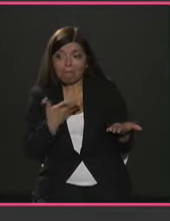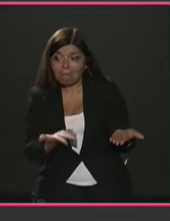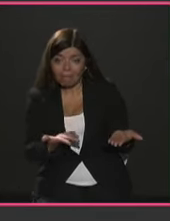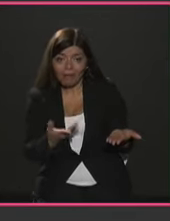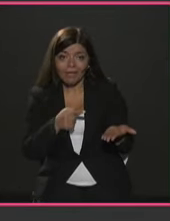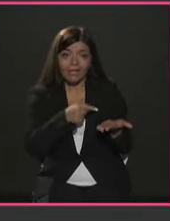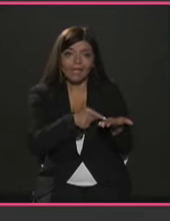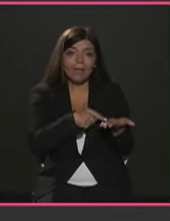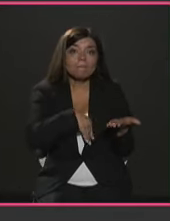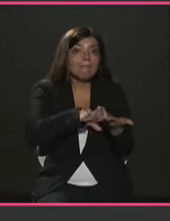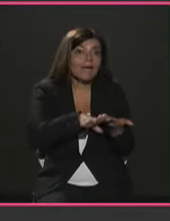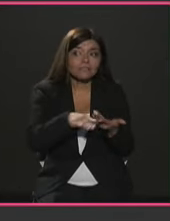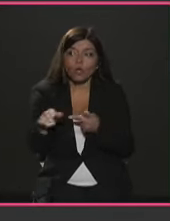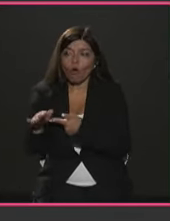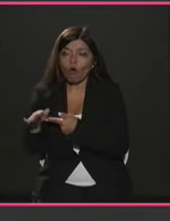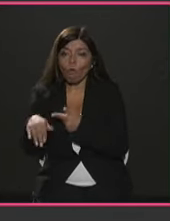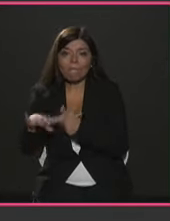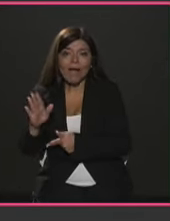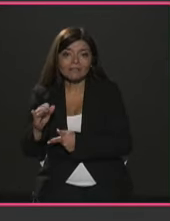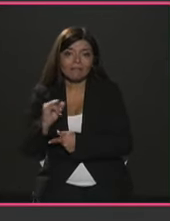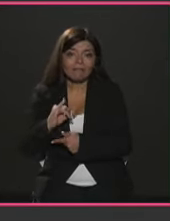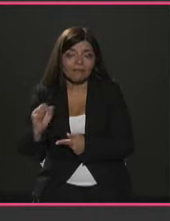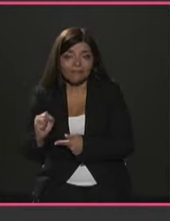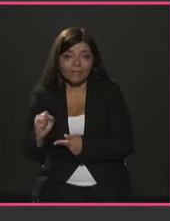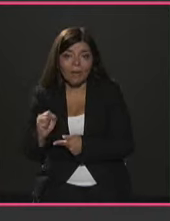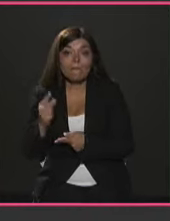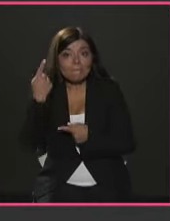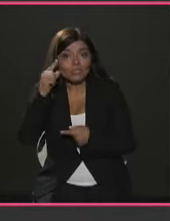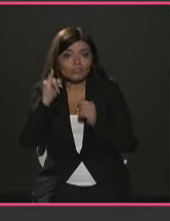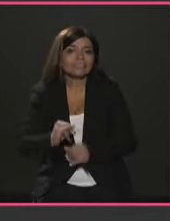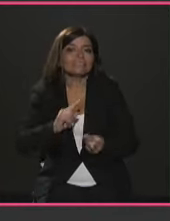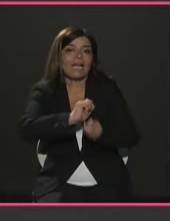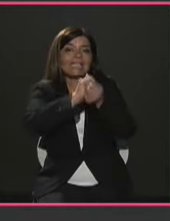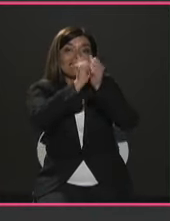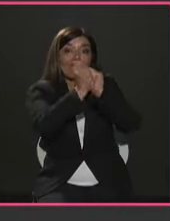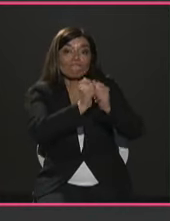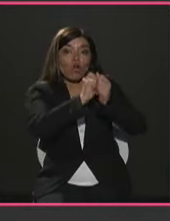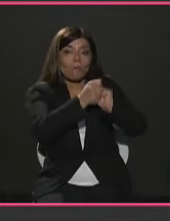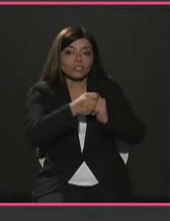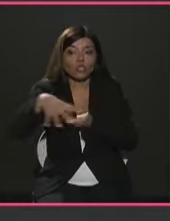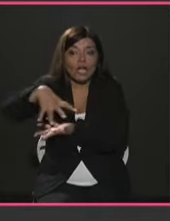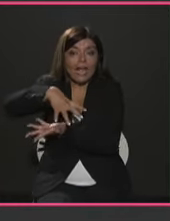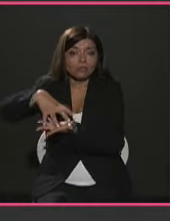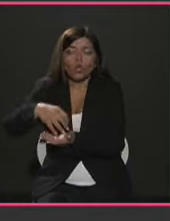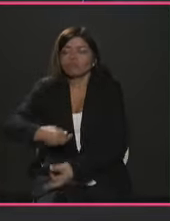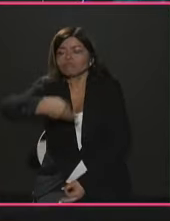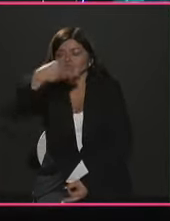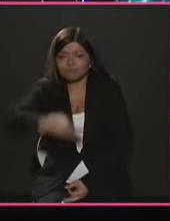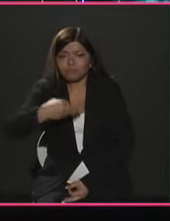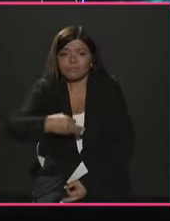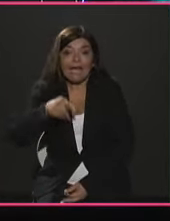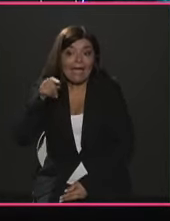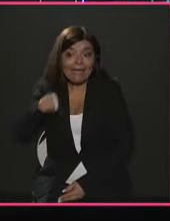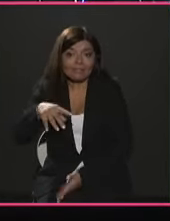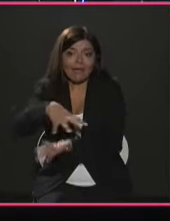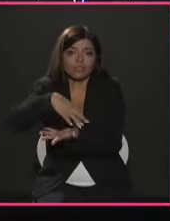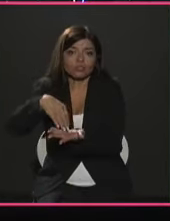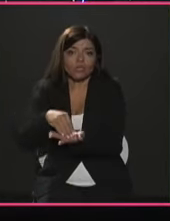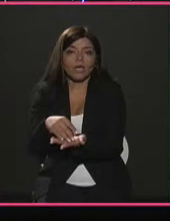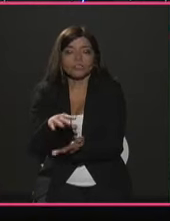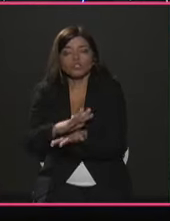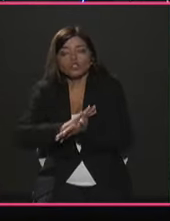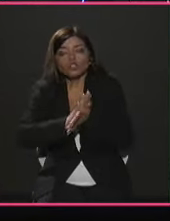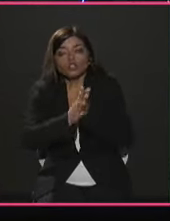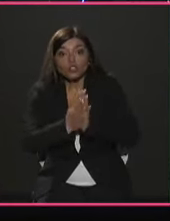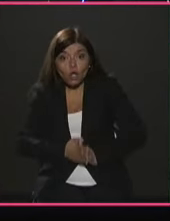que las transformaciones que se han producido gracias a la existencia de las ciudades son extraordinarias ya y estas ustedes las ven son